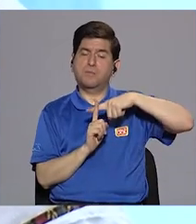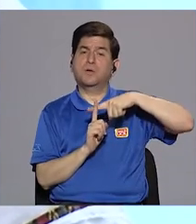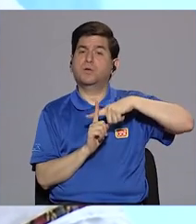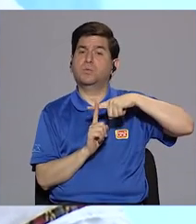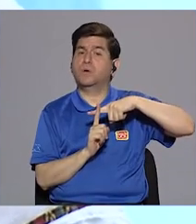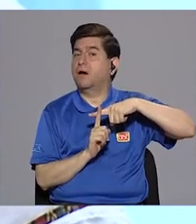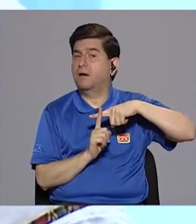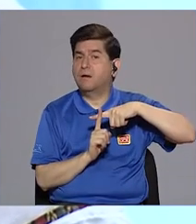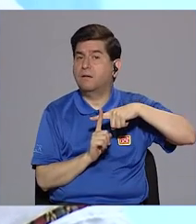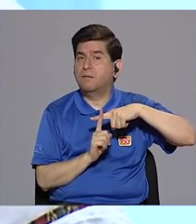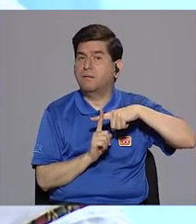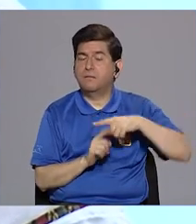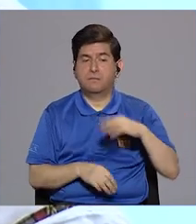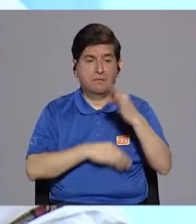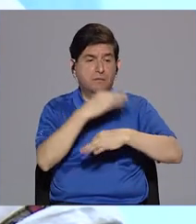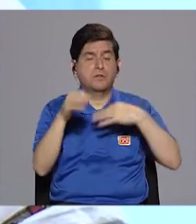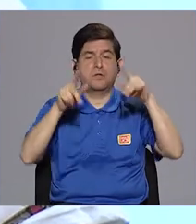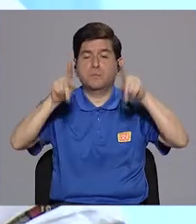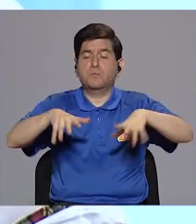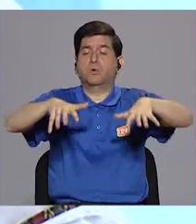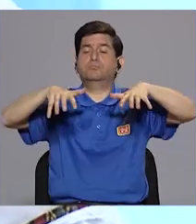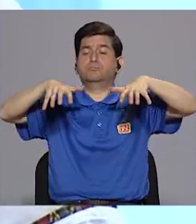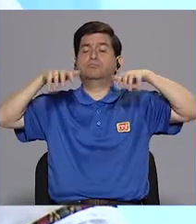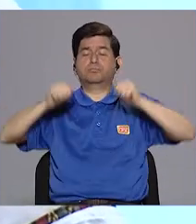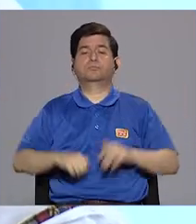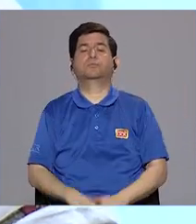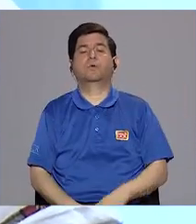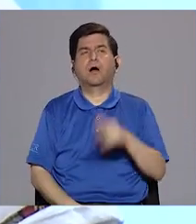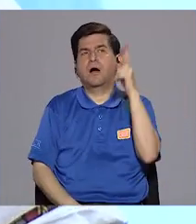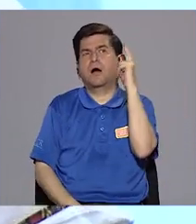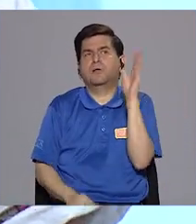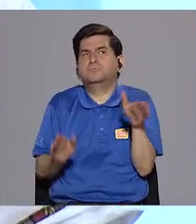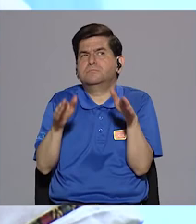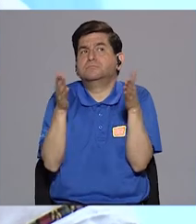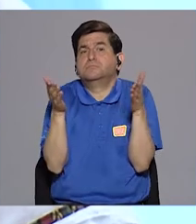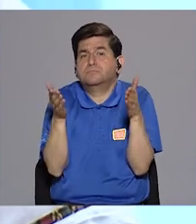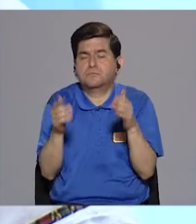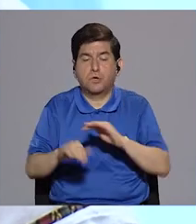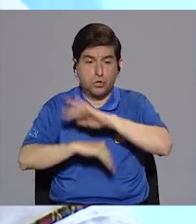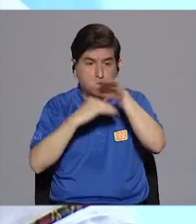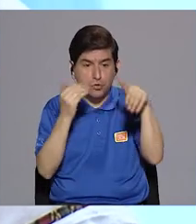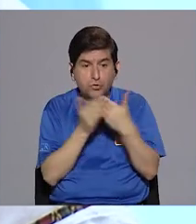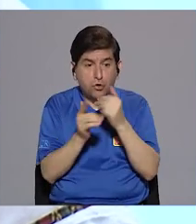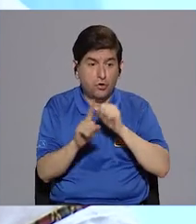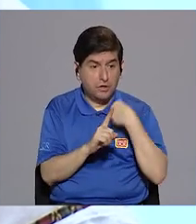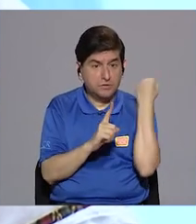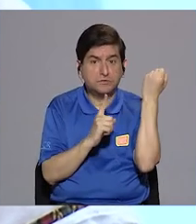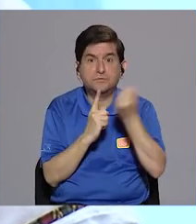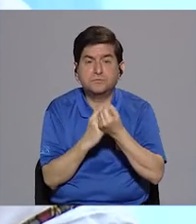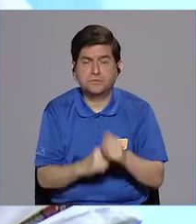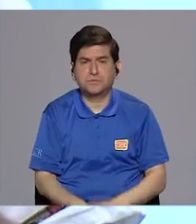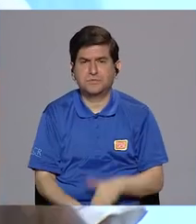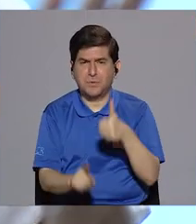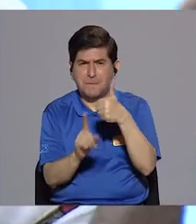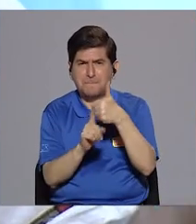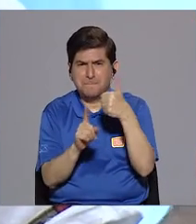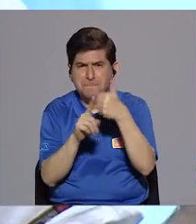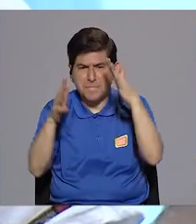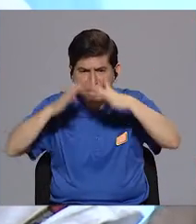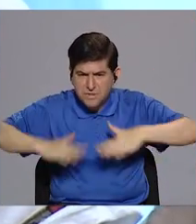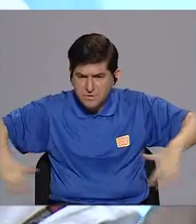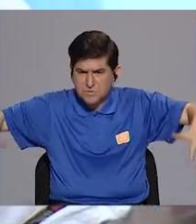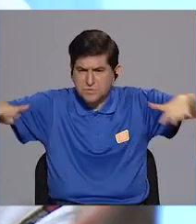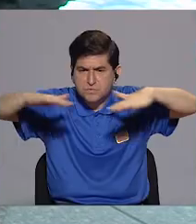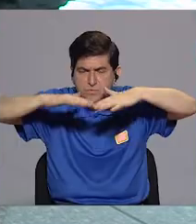temperatura, qué tipo de público, qué acústica, todos esos factores, ¿no? Mismo el